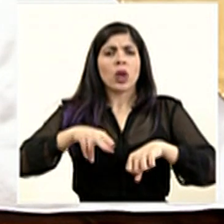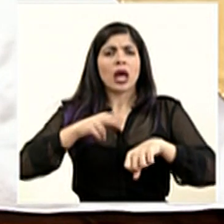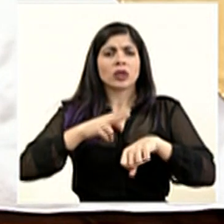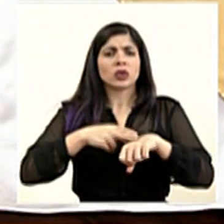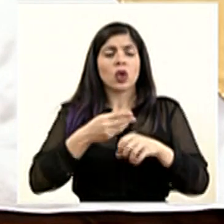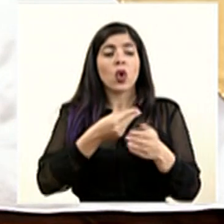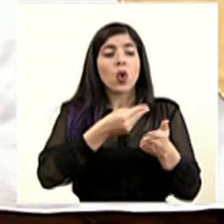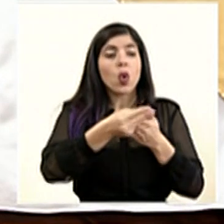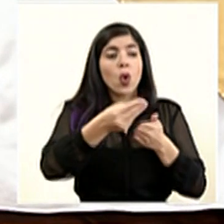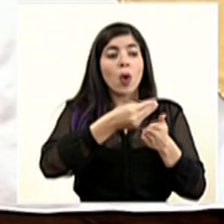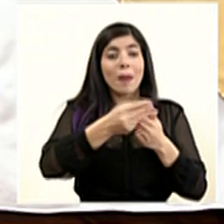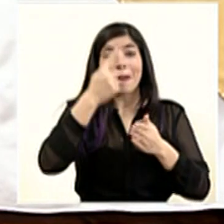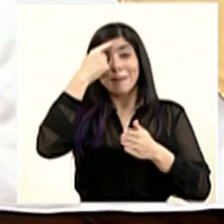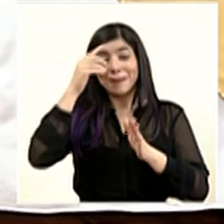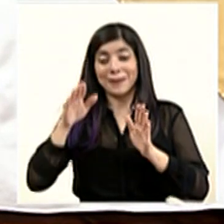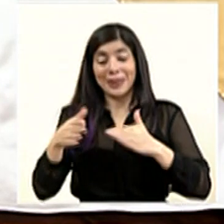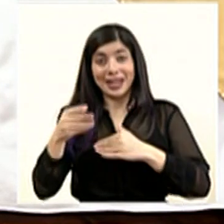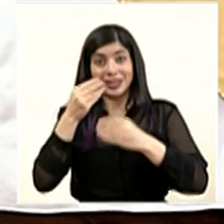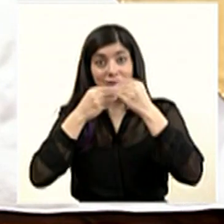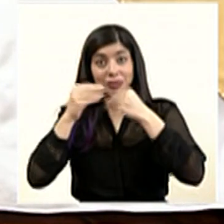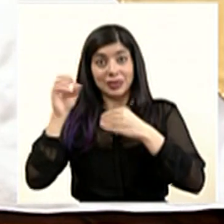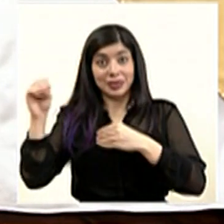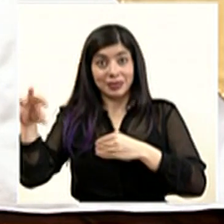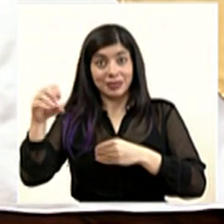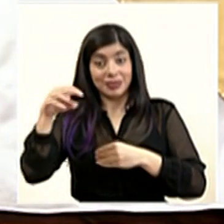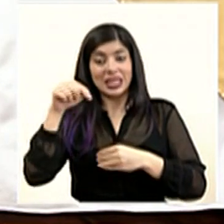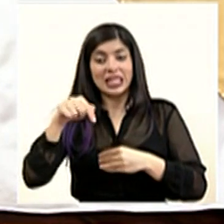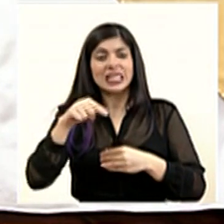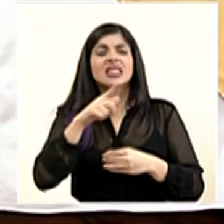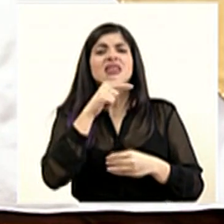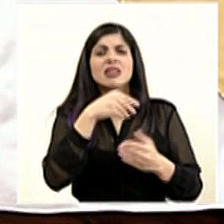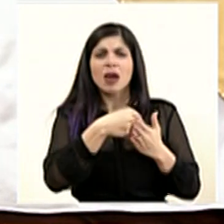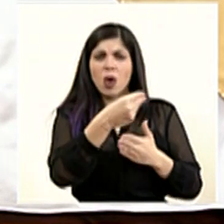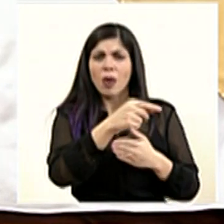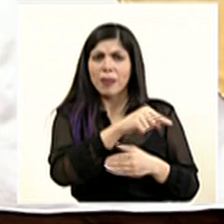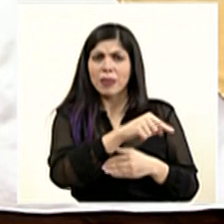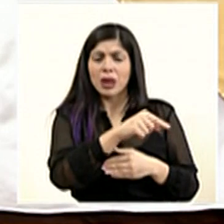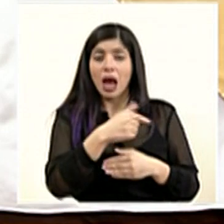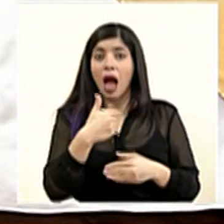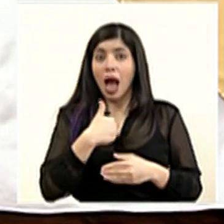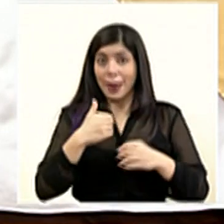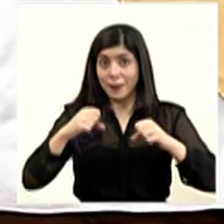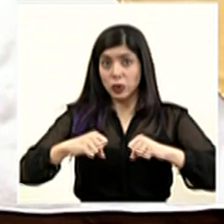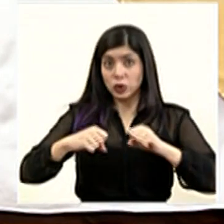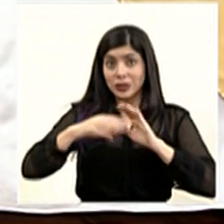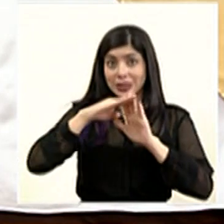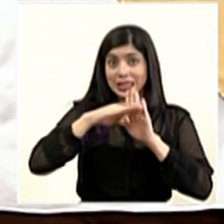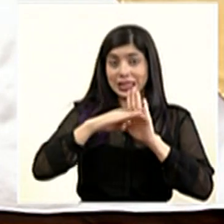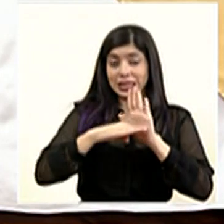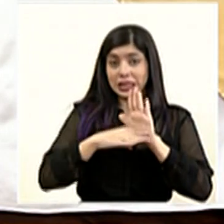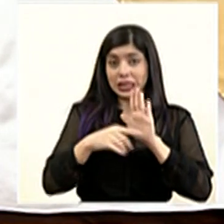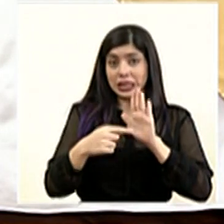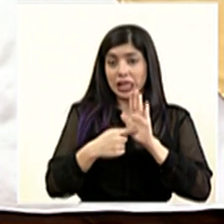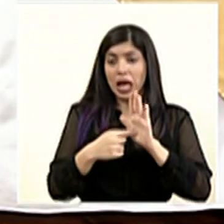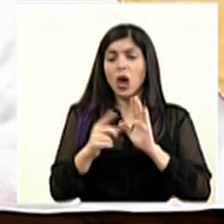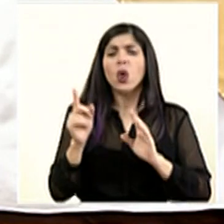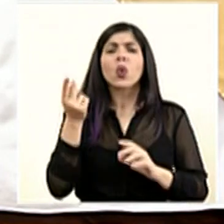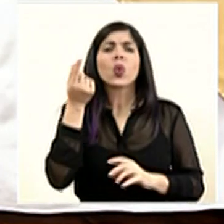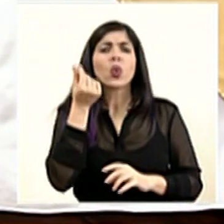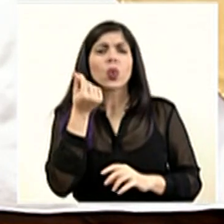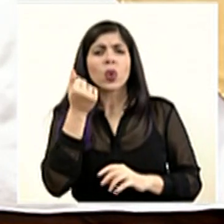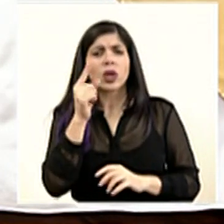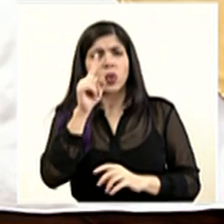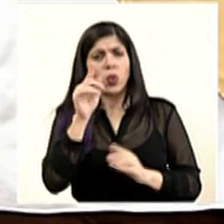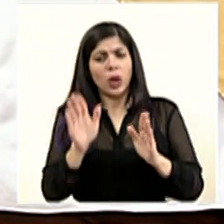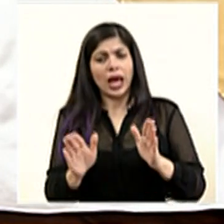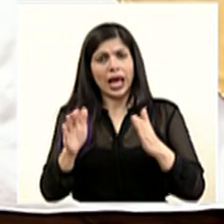los insumos para las canastas que distribuye la Comisión Nacional de Emergencias? ¿Hay disponible una lista de ellas? ¿Cuál es el costo de cada